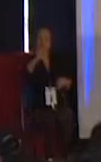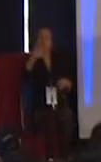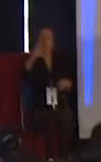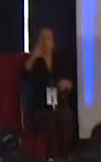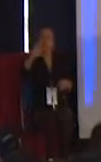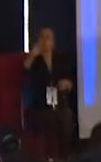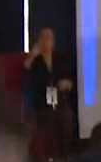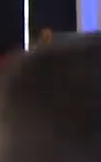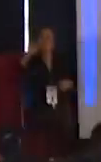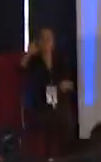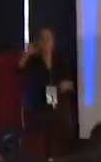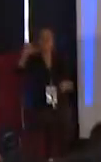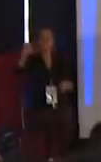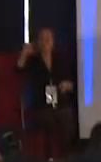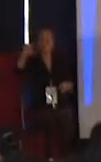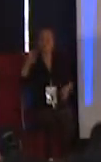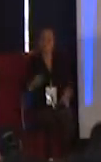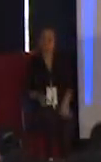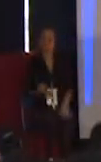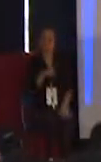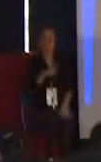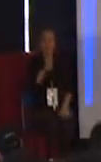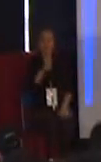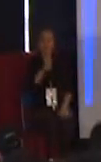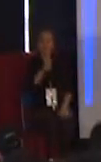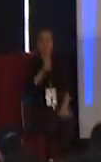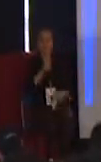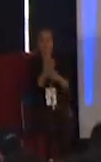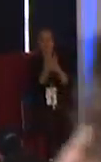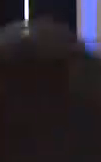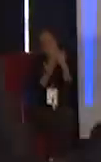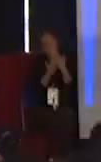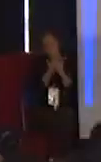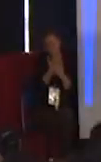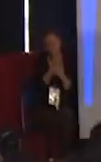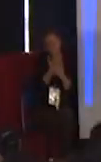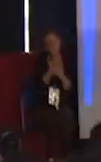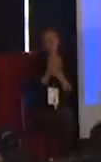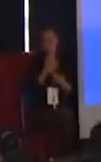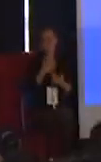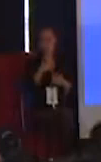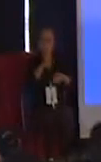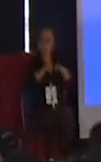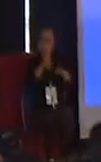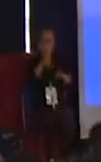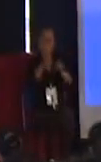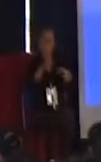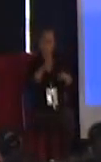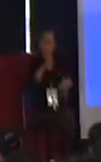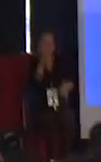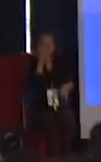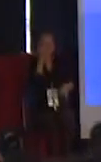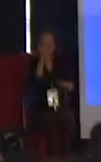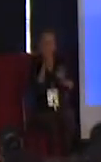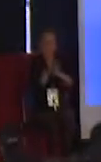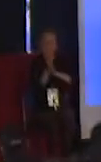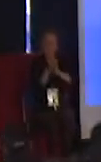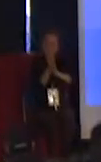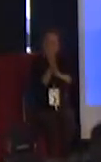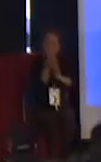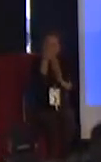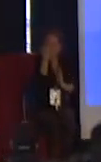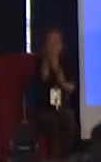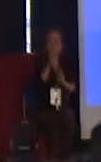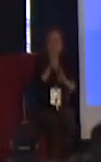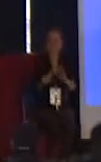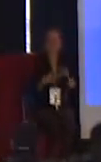la señora Cecilia, y mi nombre es Ana. Bueno, y cuéntanos. Dice que para la mano y a mí para los pies. ¿Por qué? Cuéntanos por qué. ¿Su